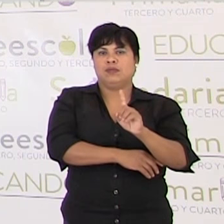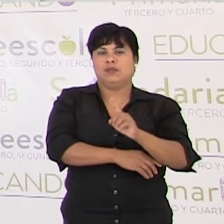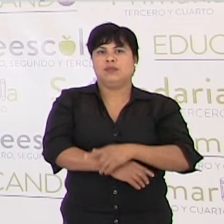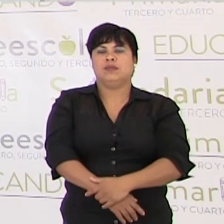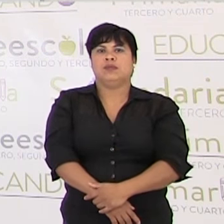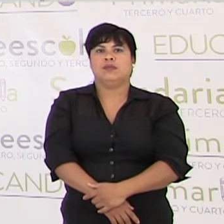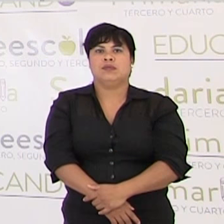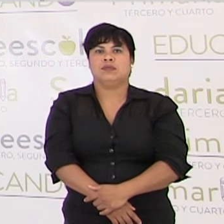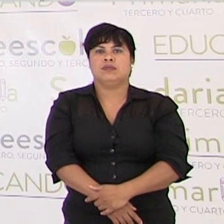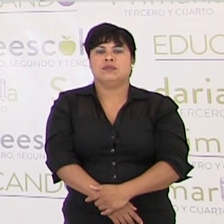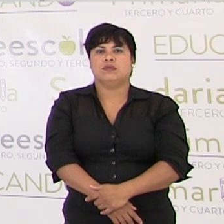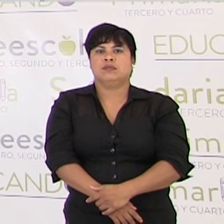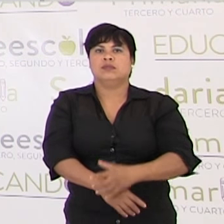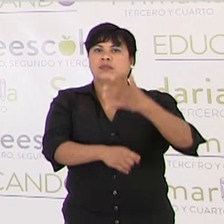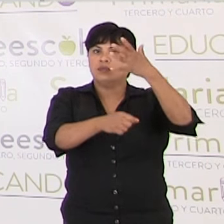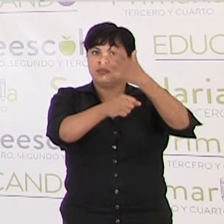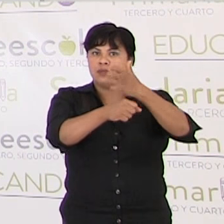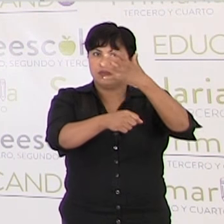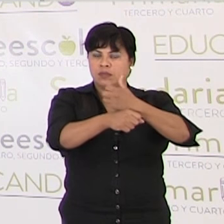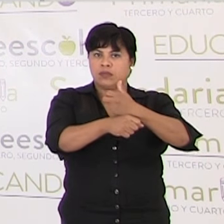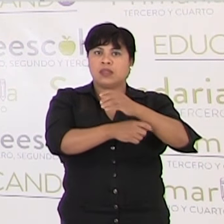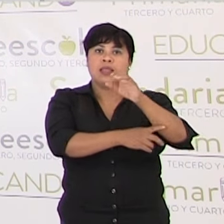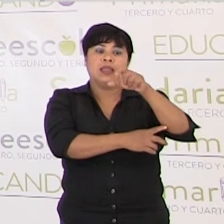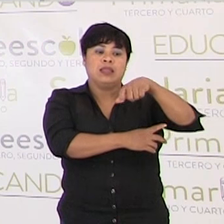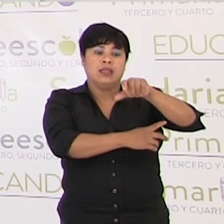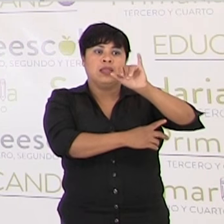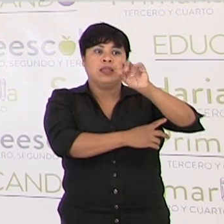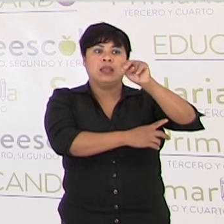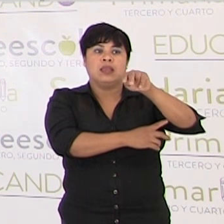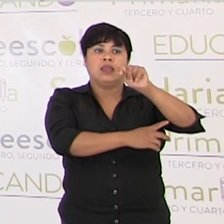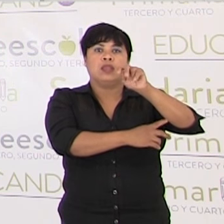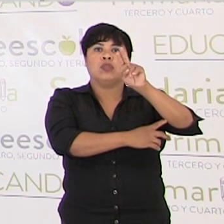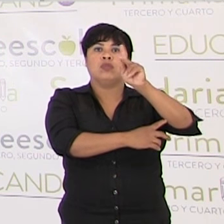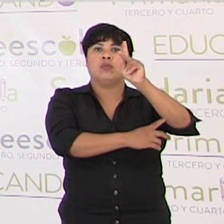¿Sí? El quíntuplo